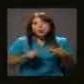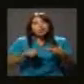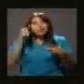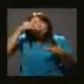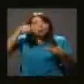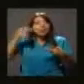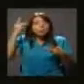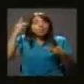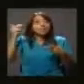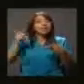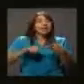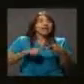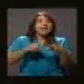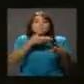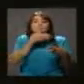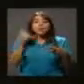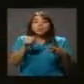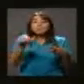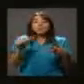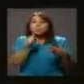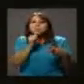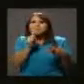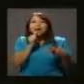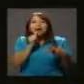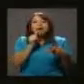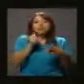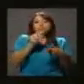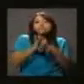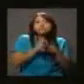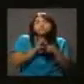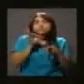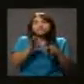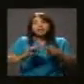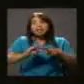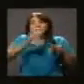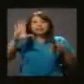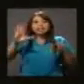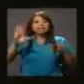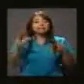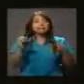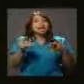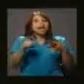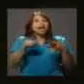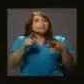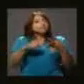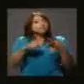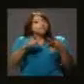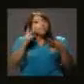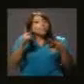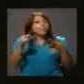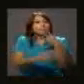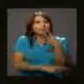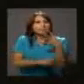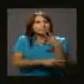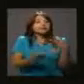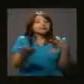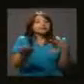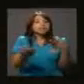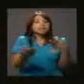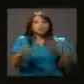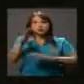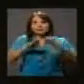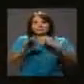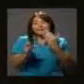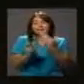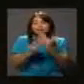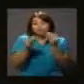porque mejor en el sector privado donde hay eficiencia muchas veces y transparencia más que en lo público visualizo un país en donde la ciencia y